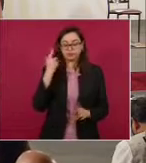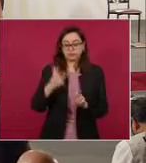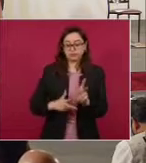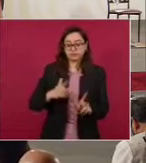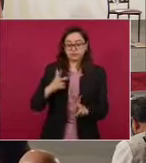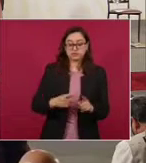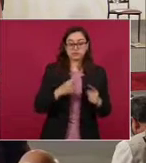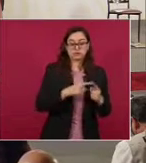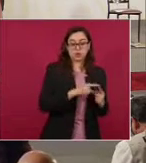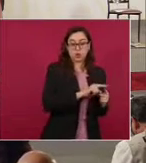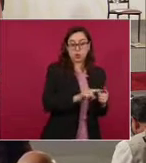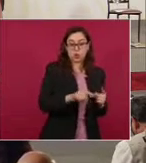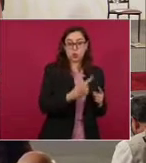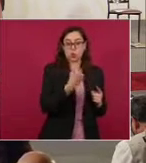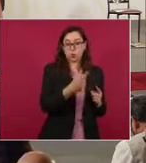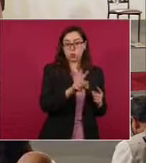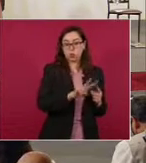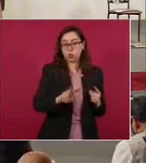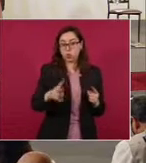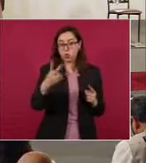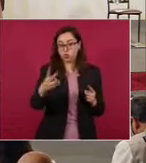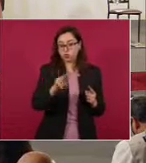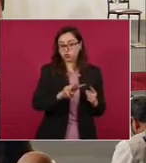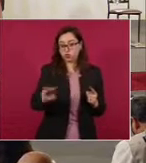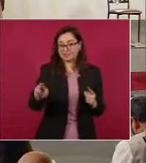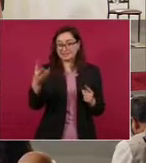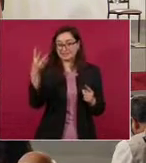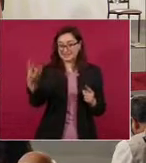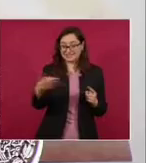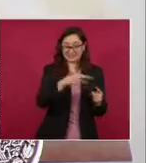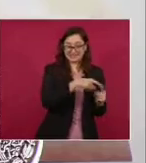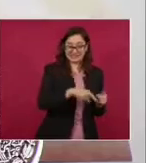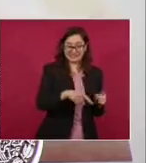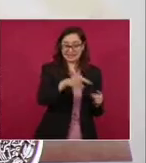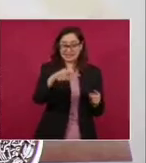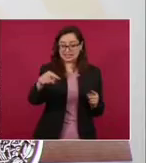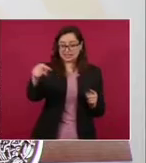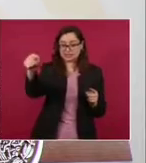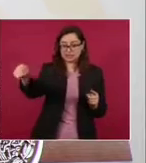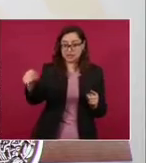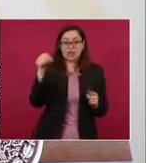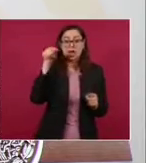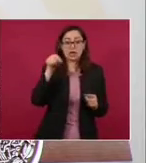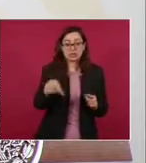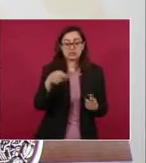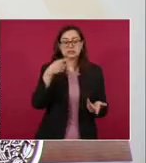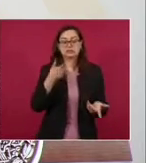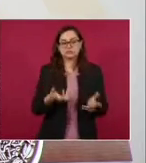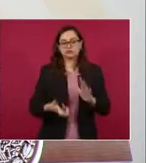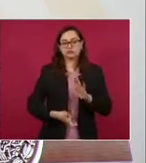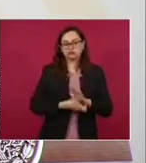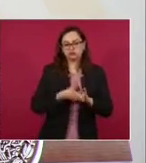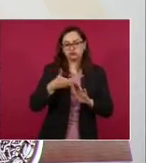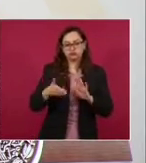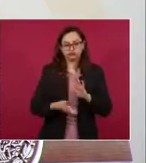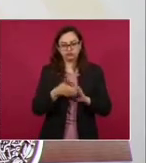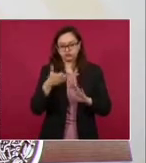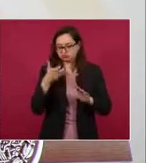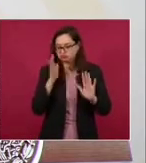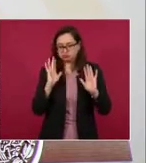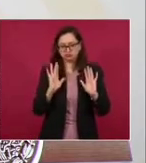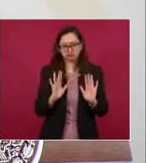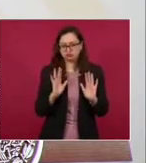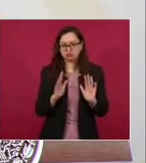están concluidas, por lo que hace a la línea troncal, las excavaciones. La obra